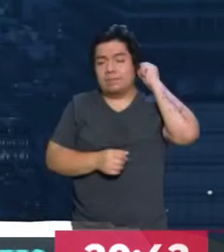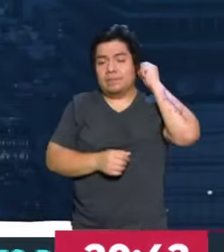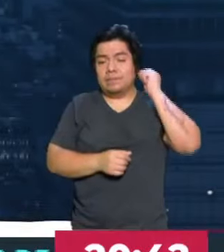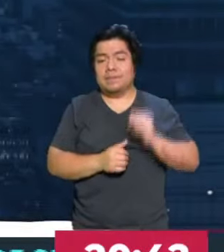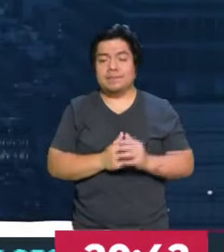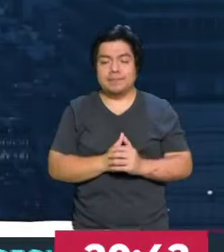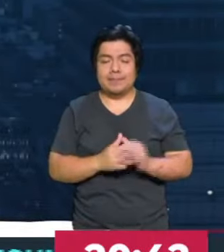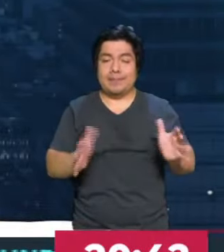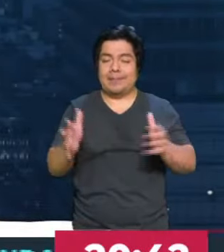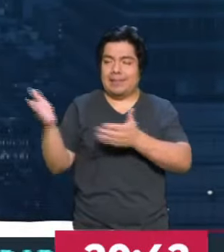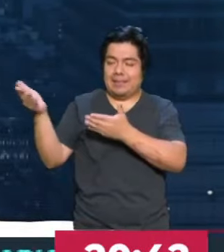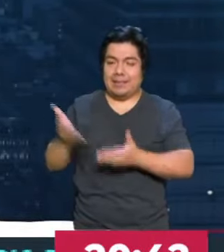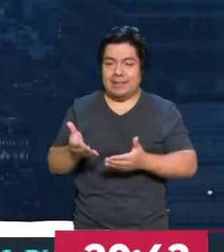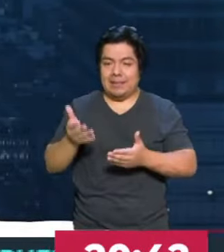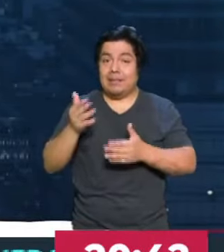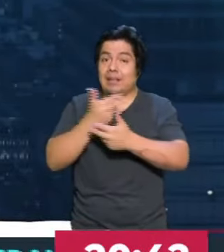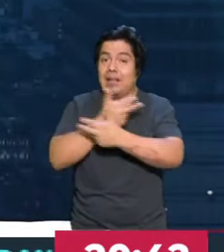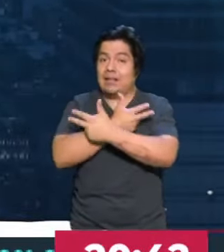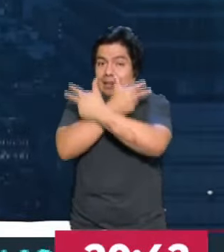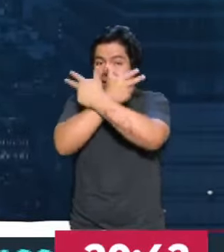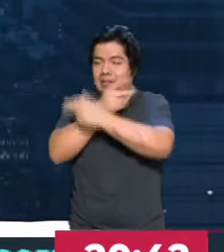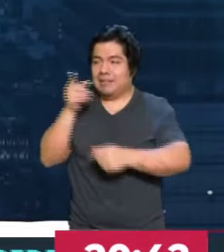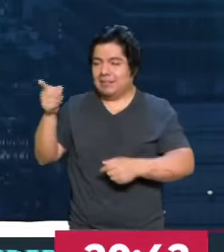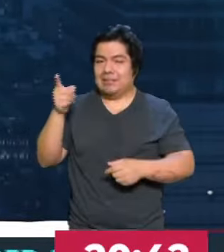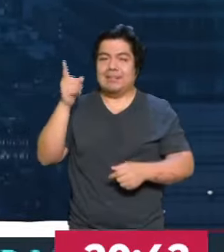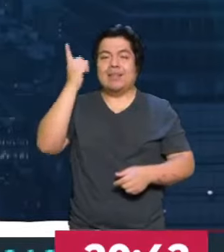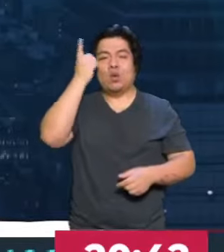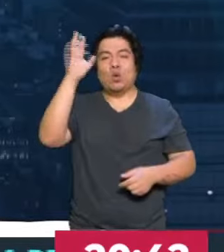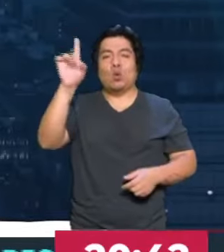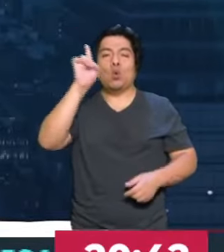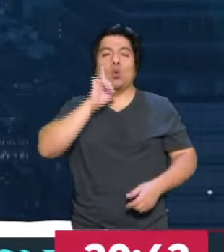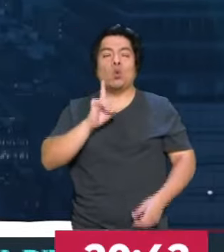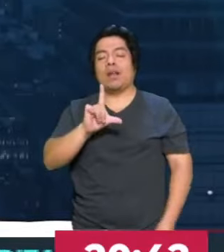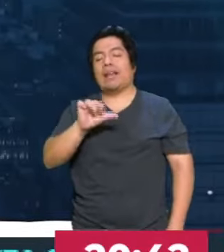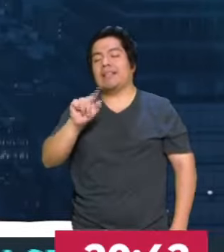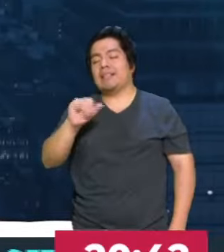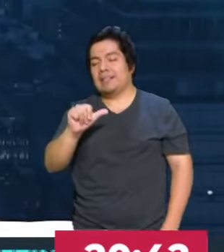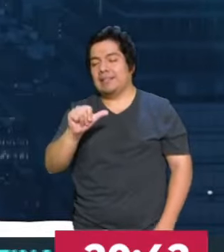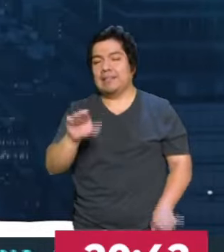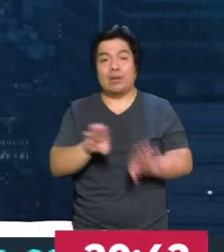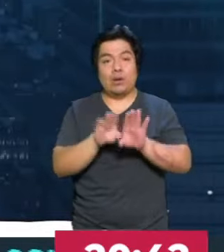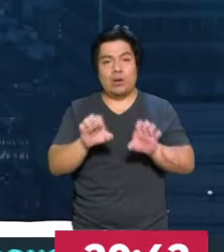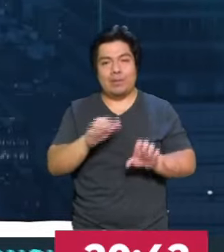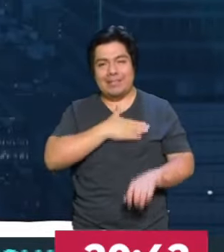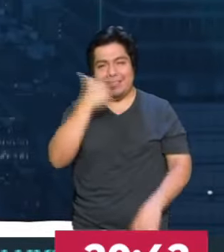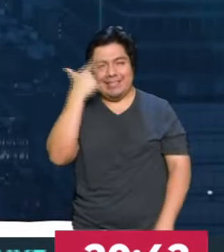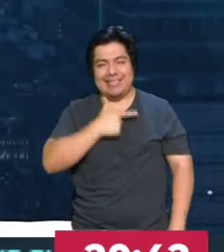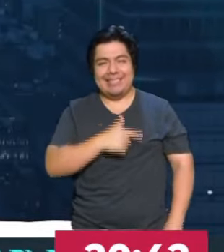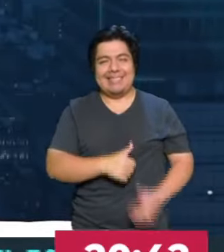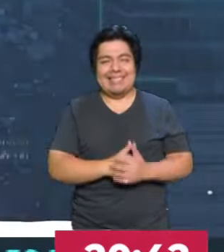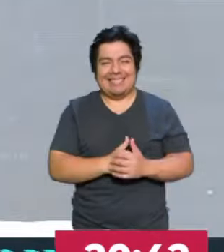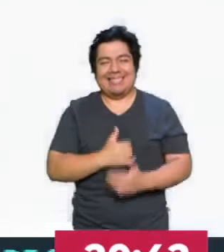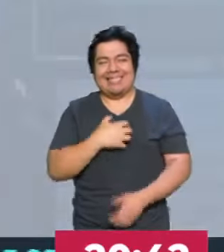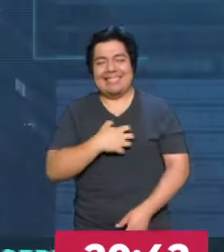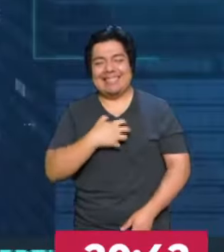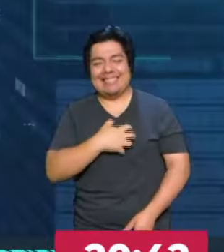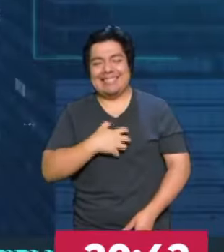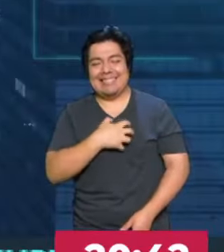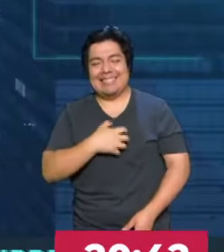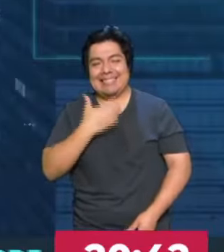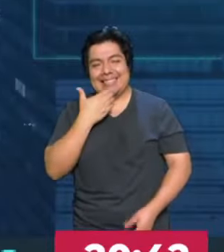Ya está con nosotros, pero a la distancia, la doctora Leticia Calderón. Buenas noches, doctora, ¿cómo se encuentra? Pues contenta como siempre de